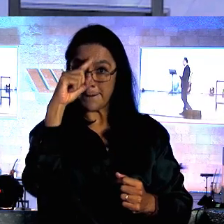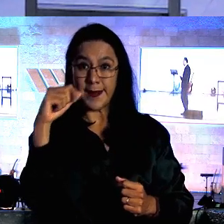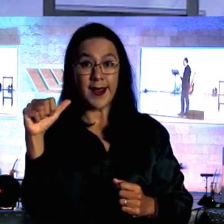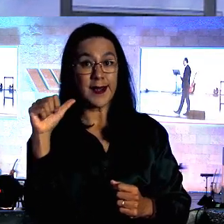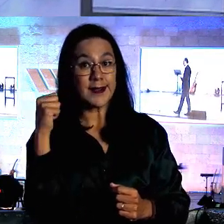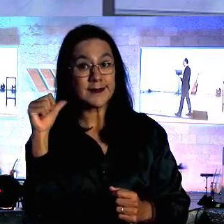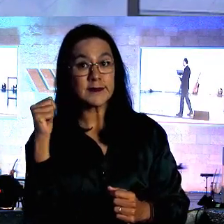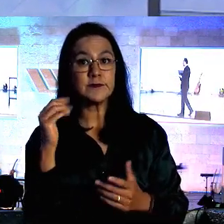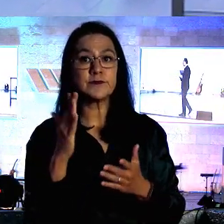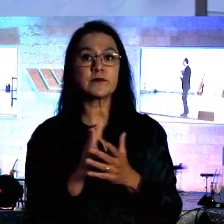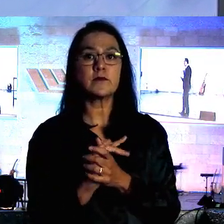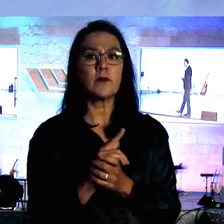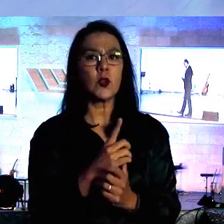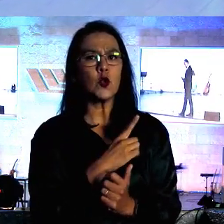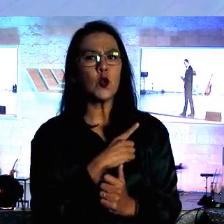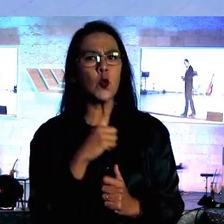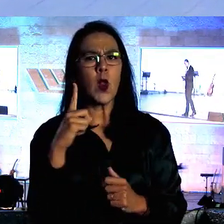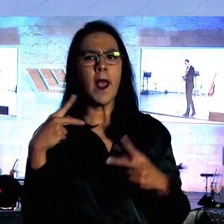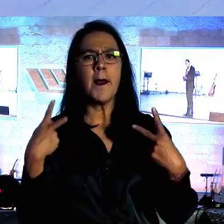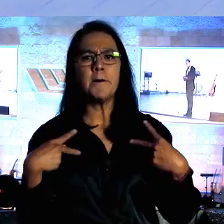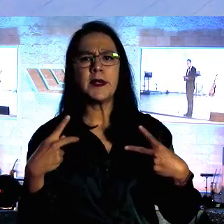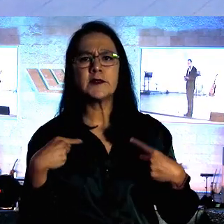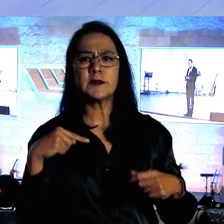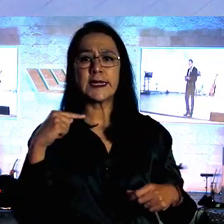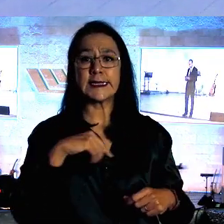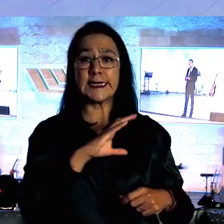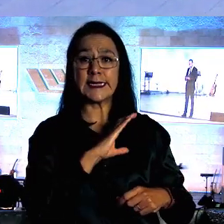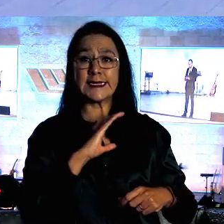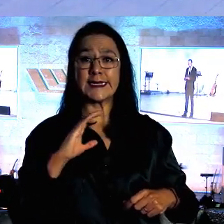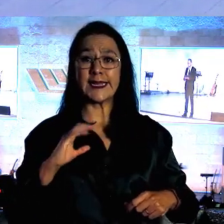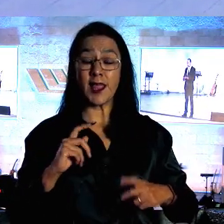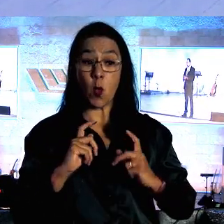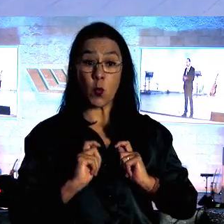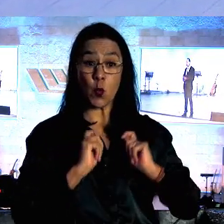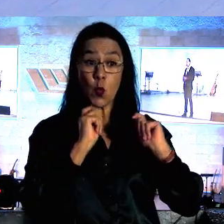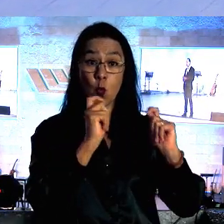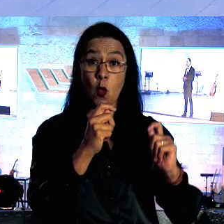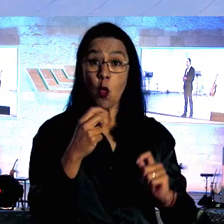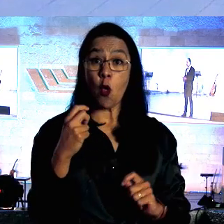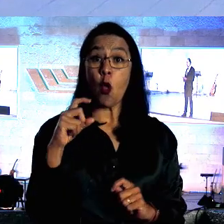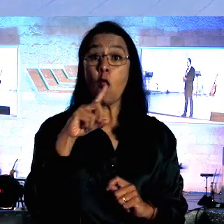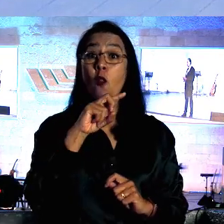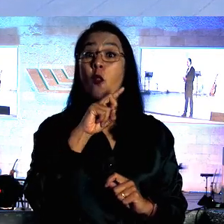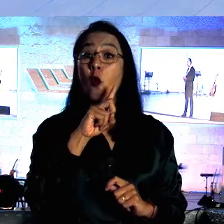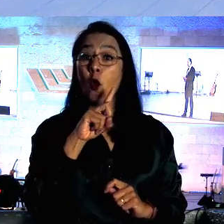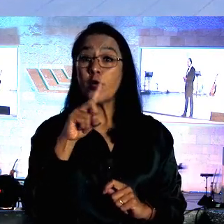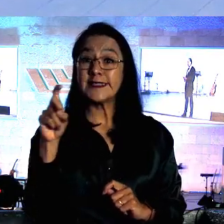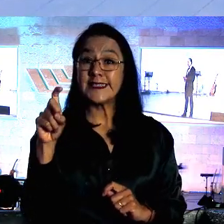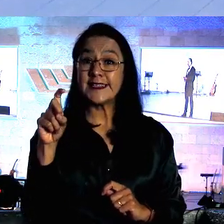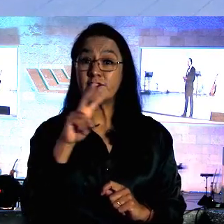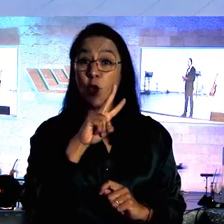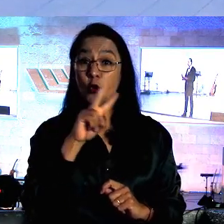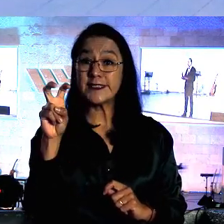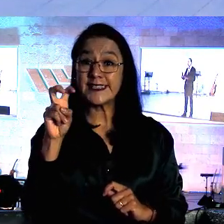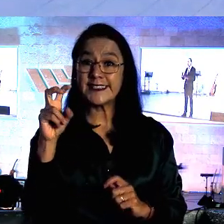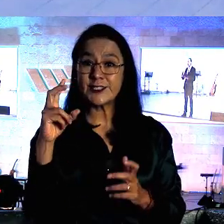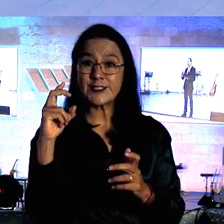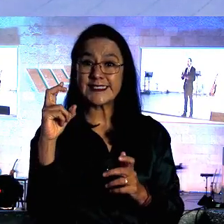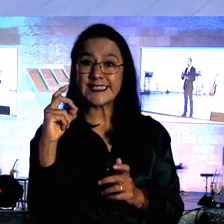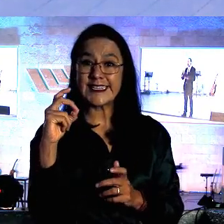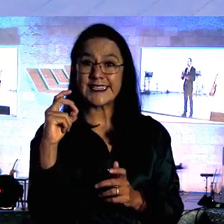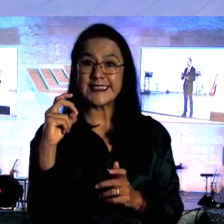Solo una persona aquí de la congregación aportó 230 garrafones de agua. Y eso,